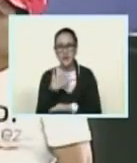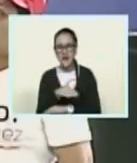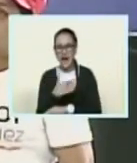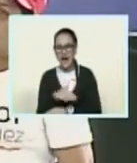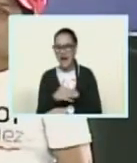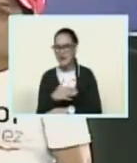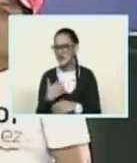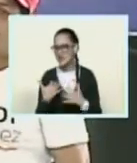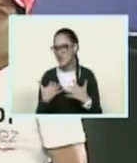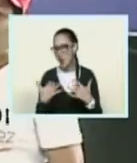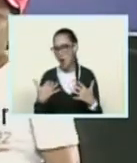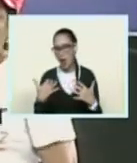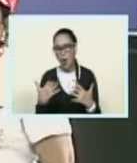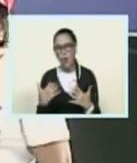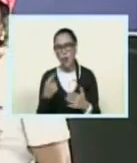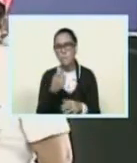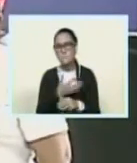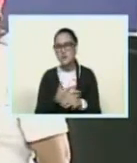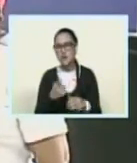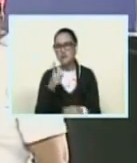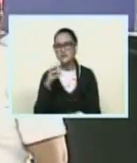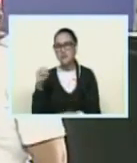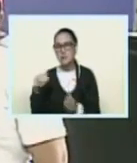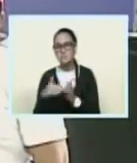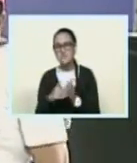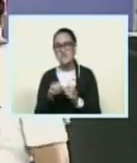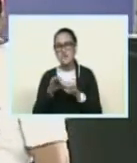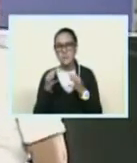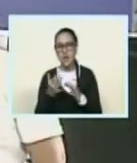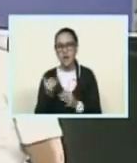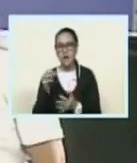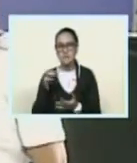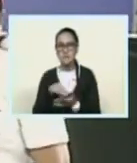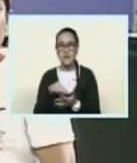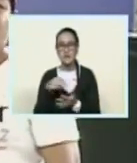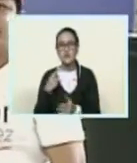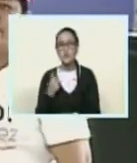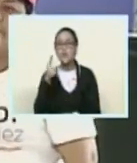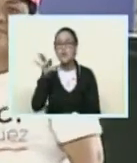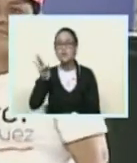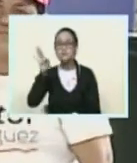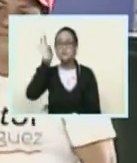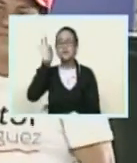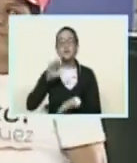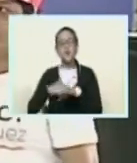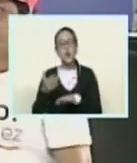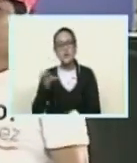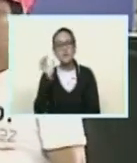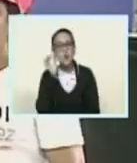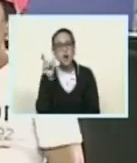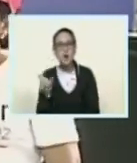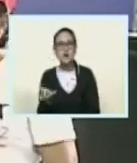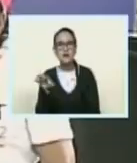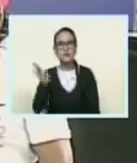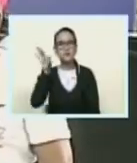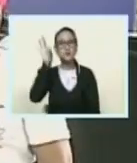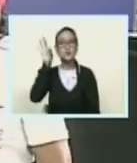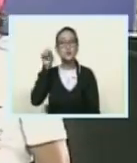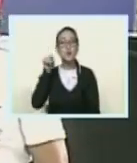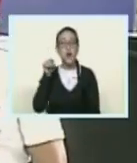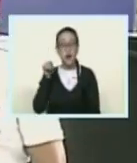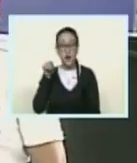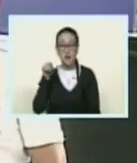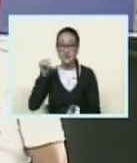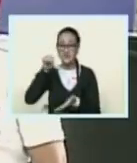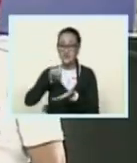del 1.100.000 familias que hay en Miranda. La seleccioné a ella porque este fue el centro